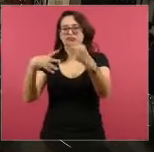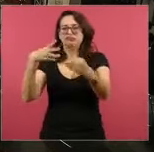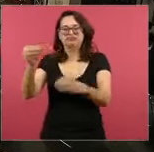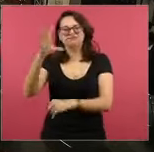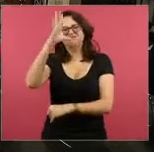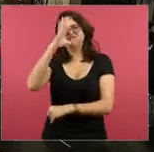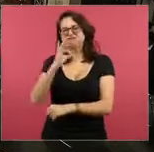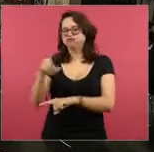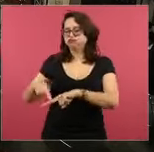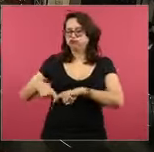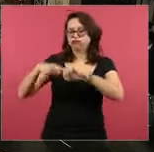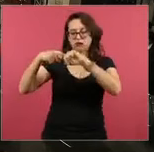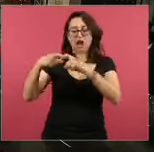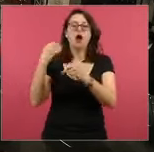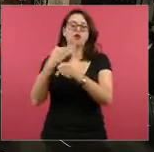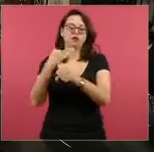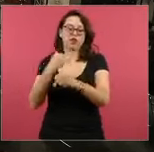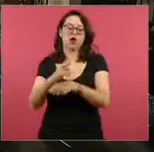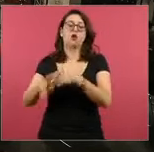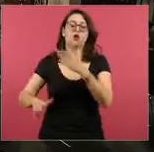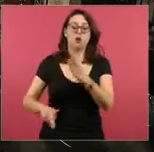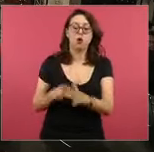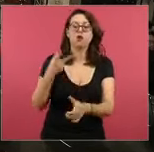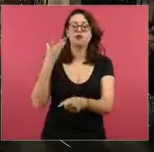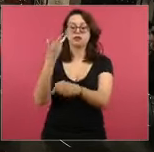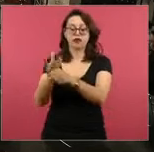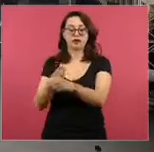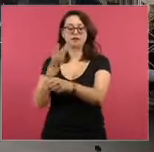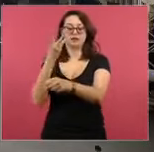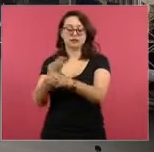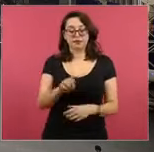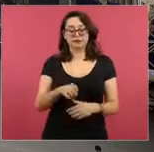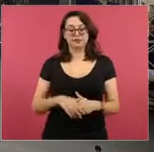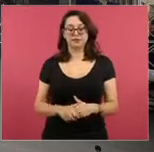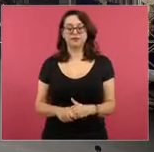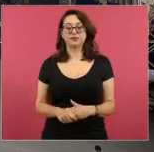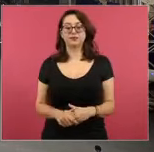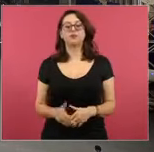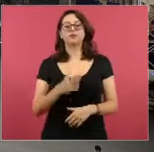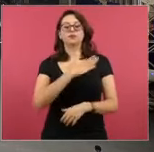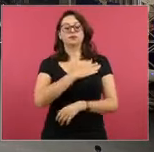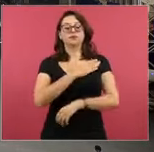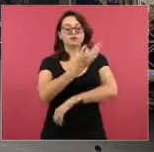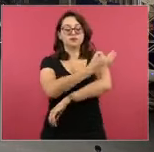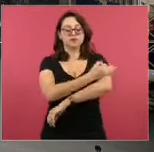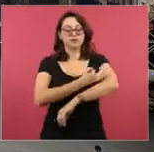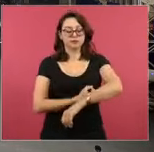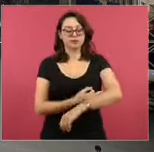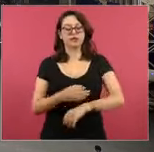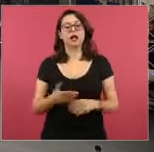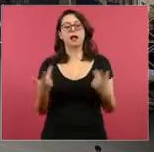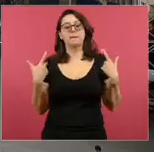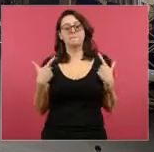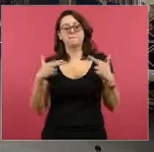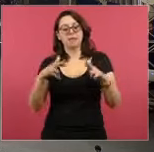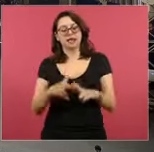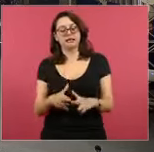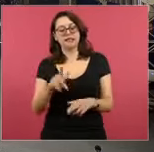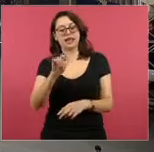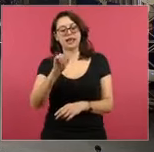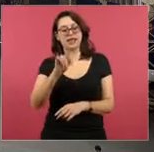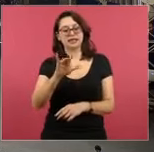situación. Bien, tiene la palabra Jaime Mendoza. Hola, buenas tardes, maestra Leticia, compañero